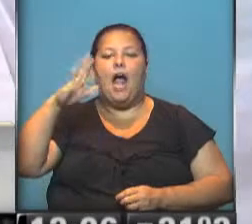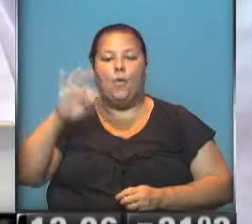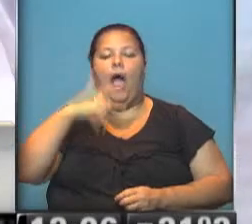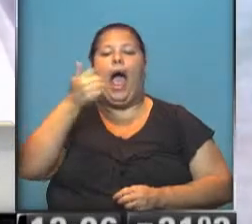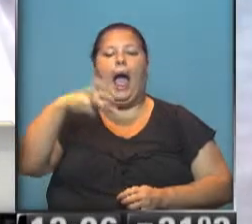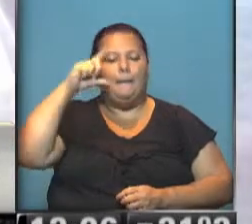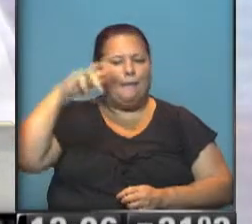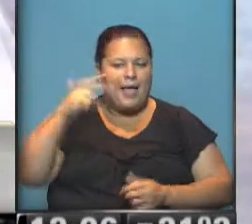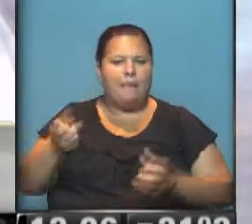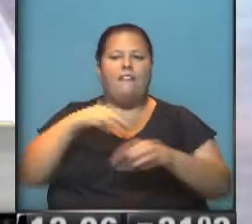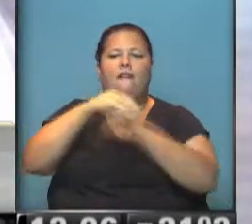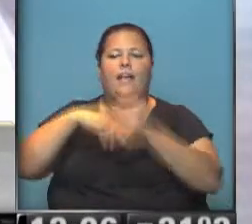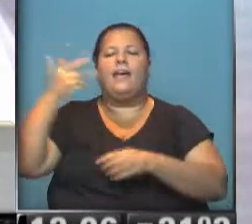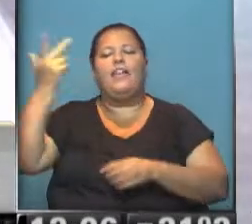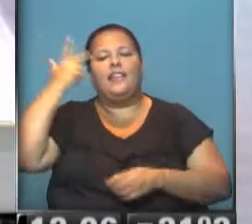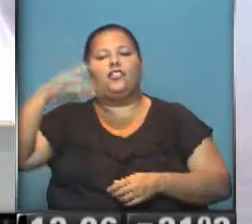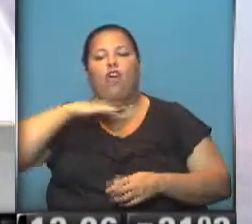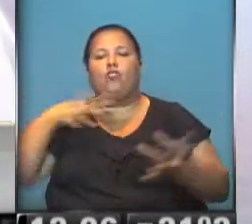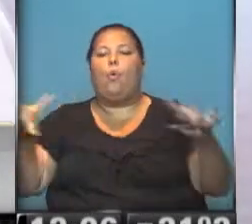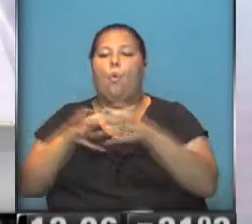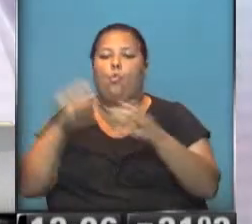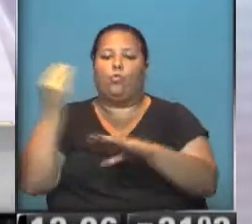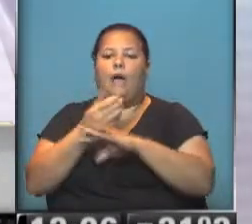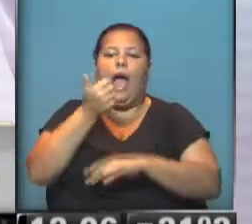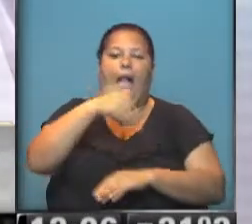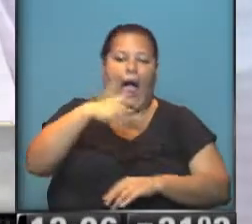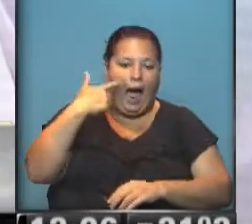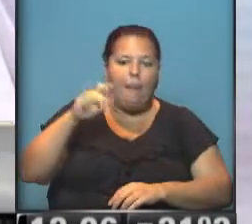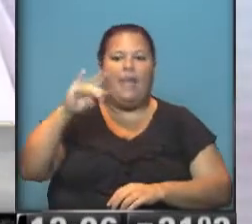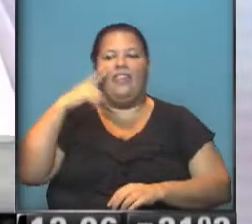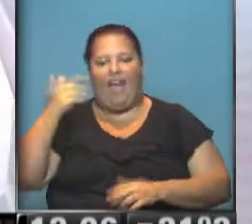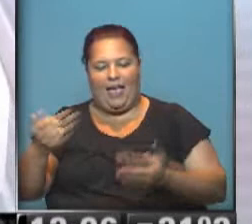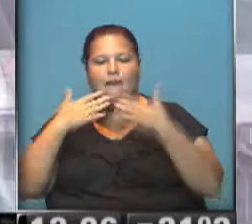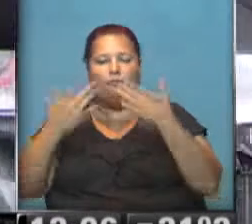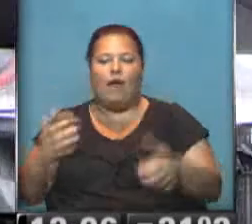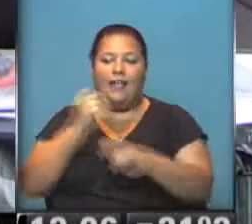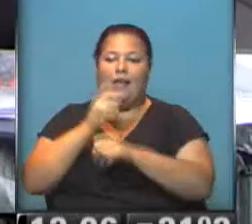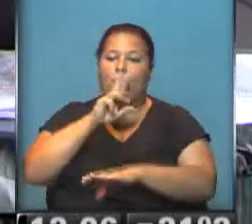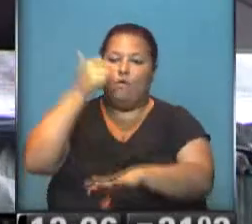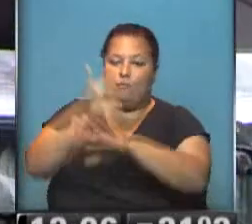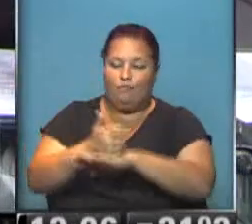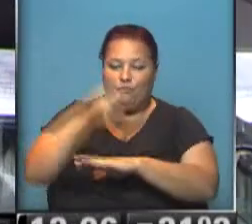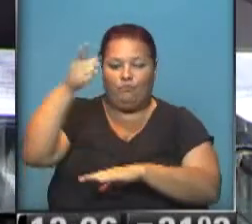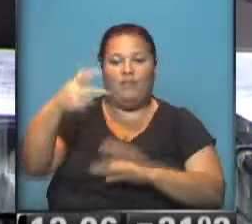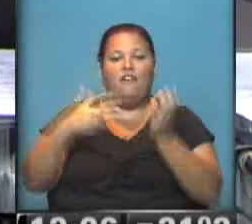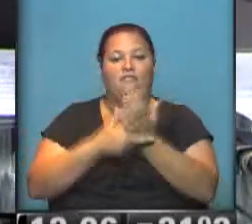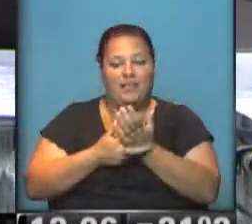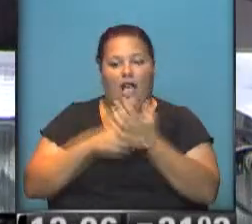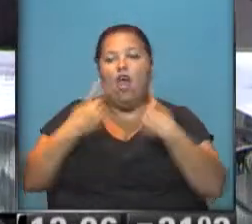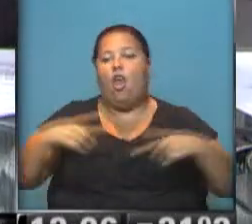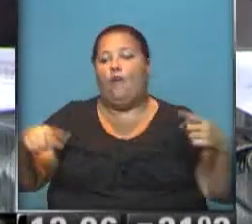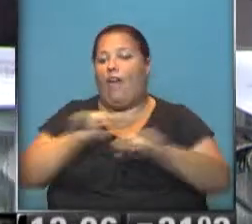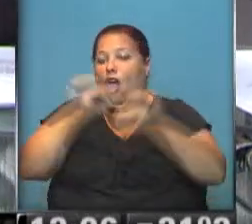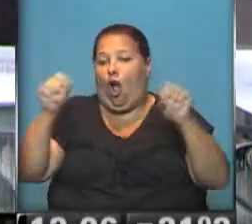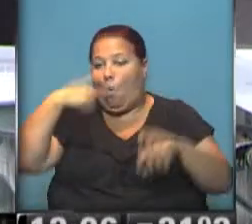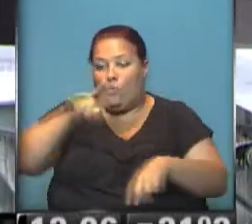familiares y la agrupación 18J junto con los representantes de AMIA y DAIA. Muchas gracias. El trabajo en vivo de Silvia Fernández desde la Fiscalía con las novedades de último